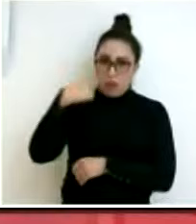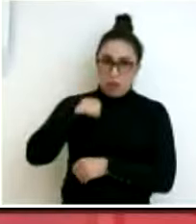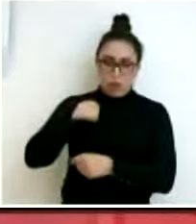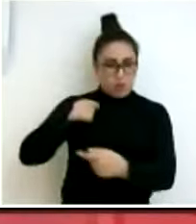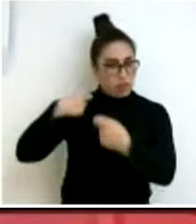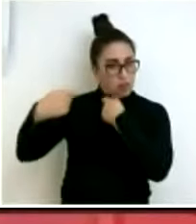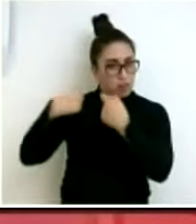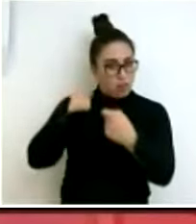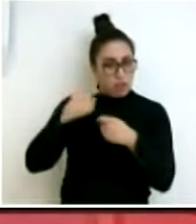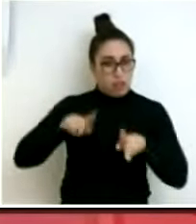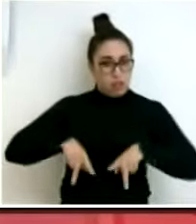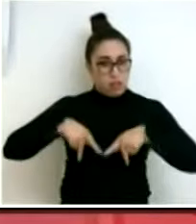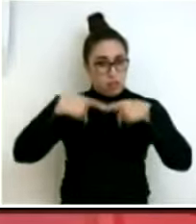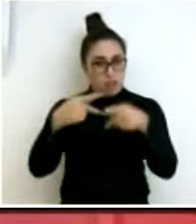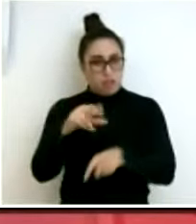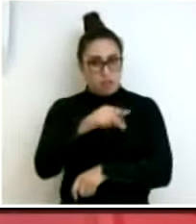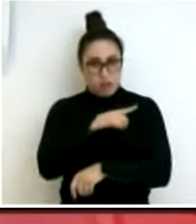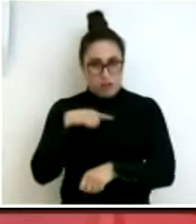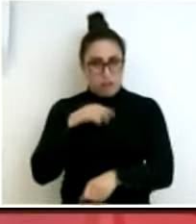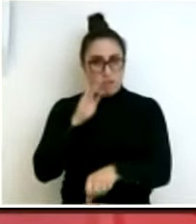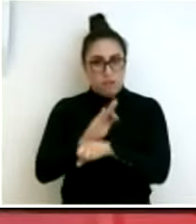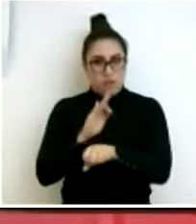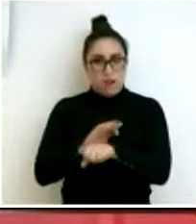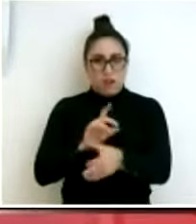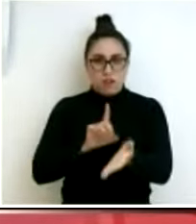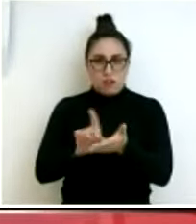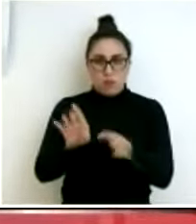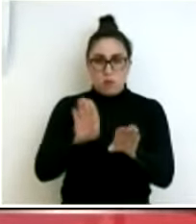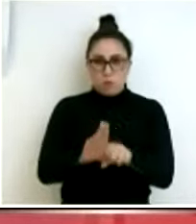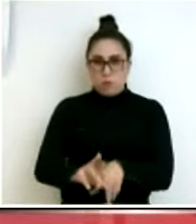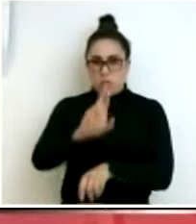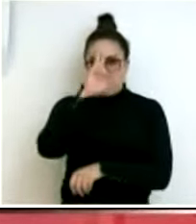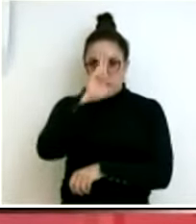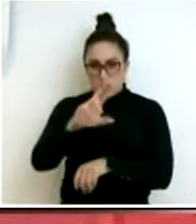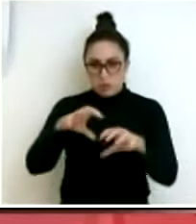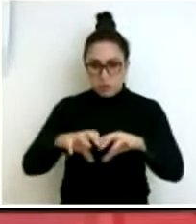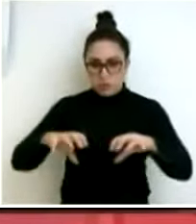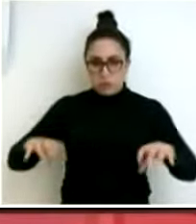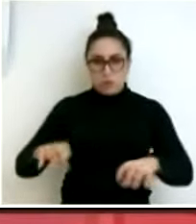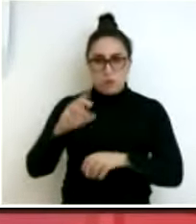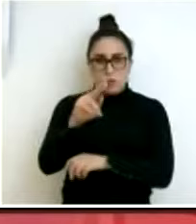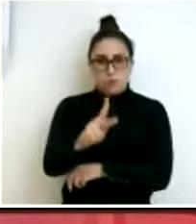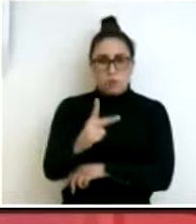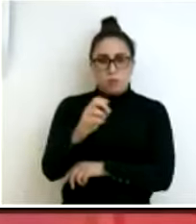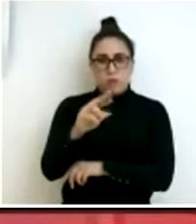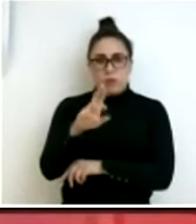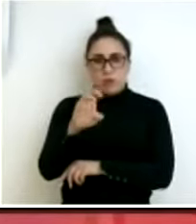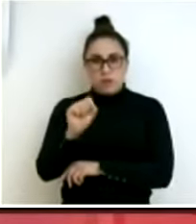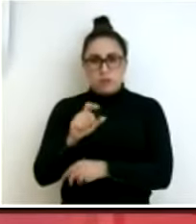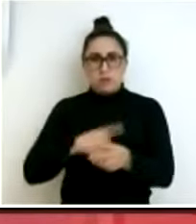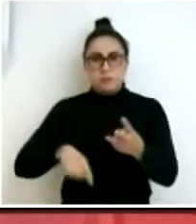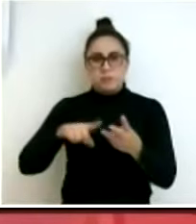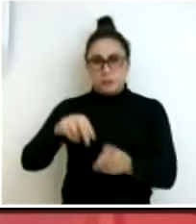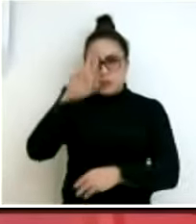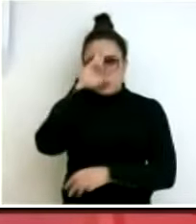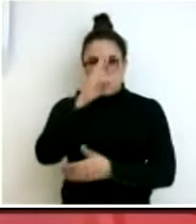la defensa de la democracia, de la división de poderes y del Estado de